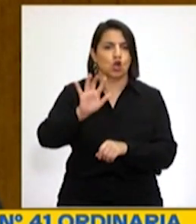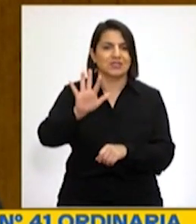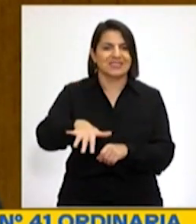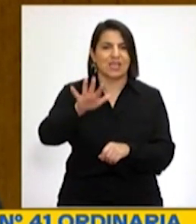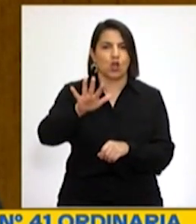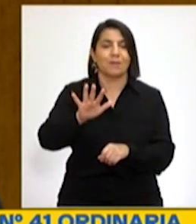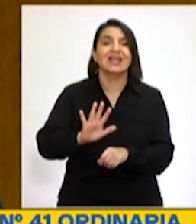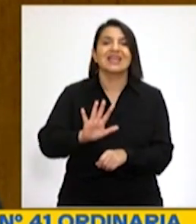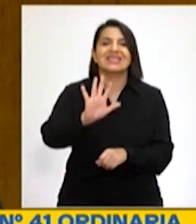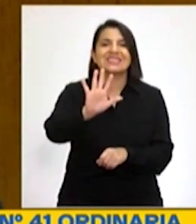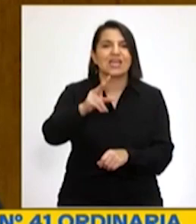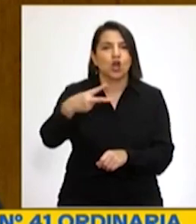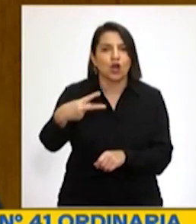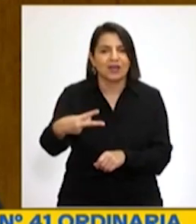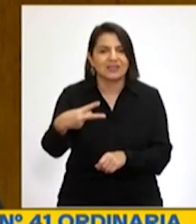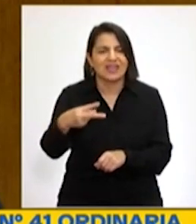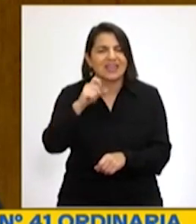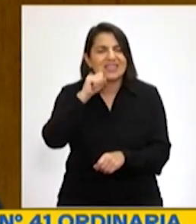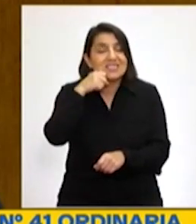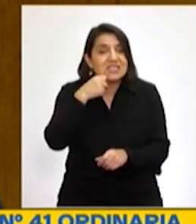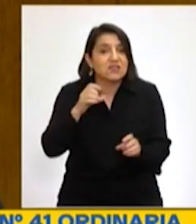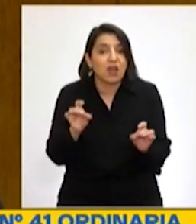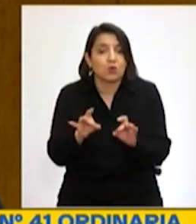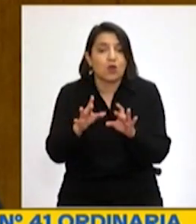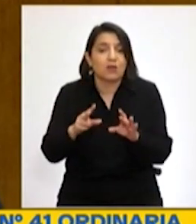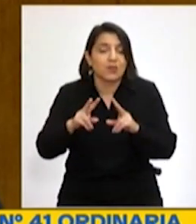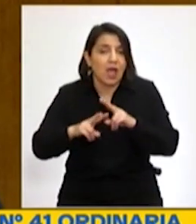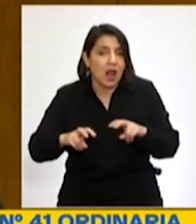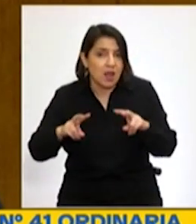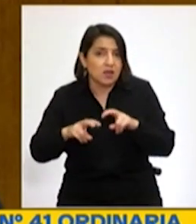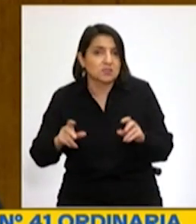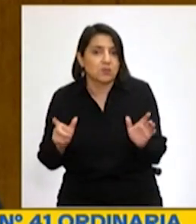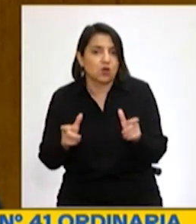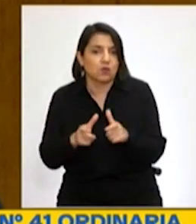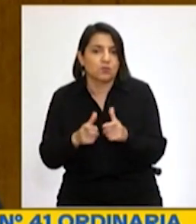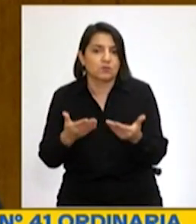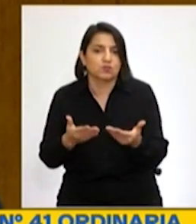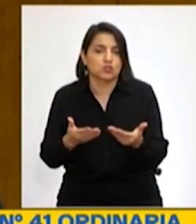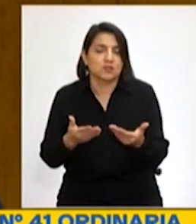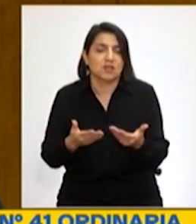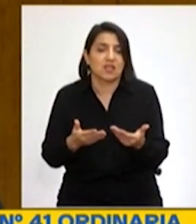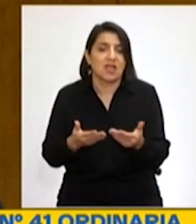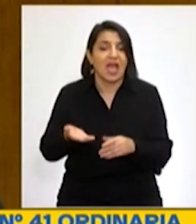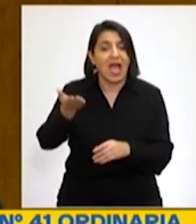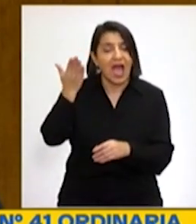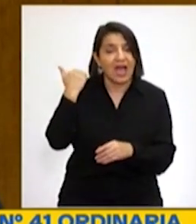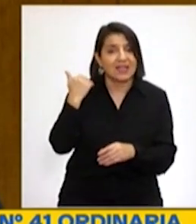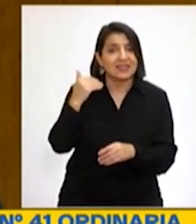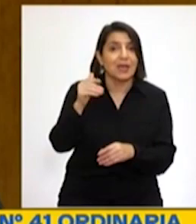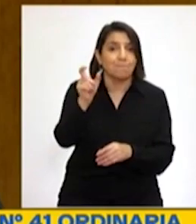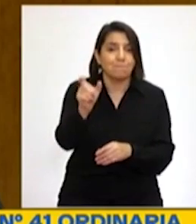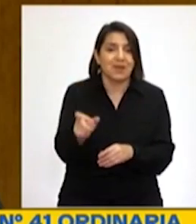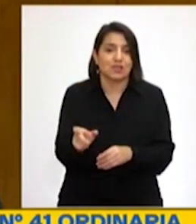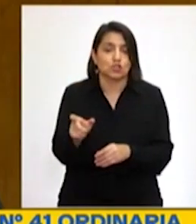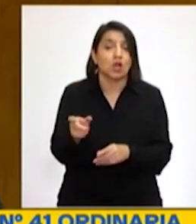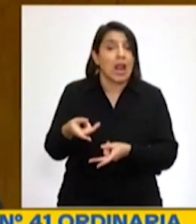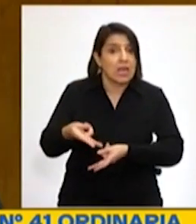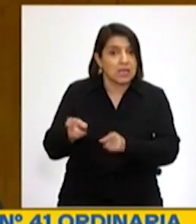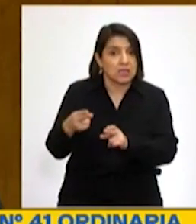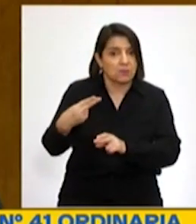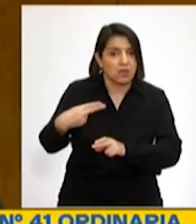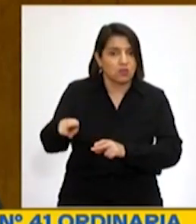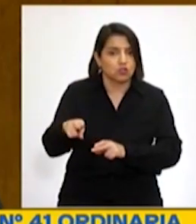de cinco hectáreas Y qué es lo que va a significar probablemente y lo analizamos mucho en la comisión que si ante una persona podrá probablemente legítimamente